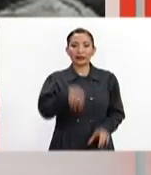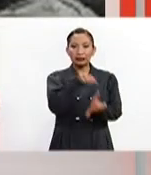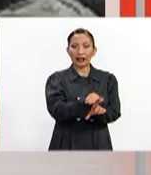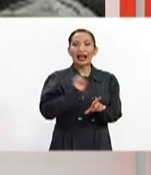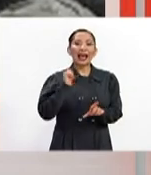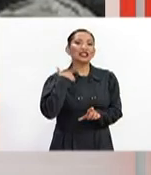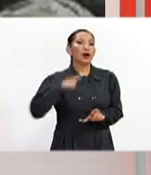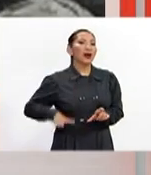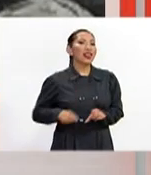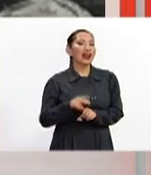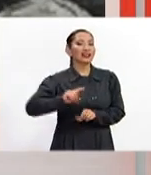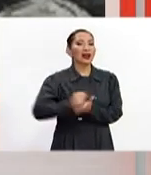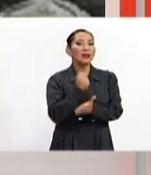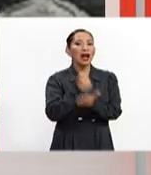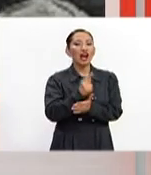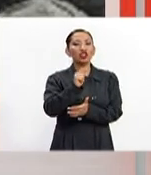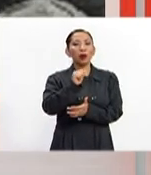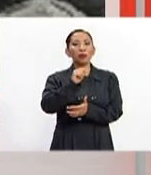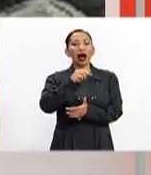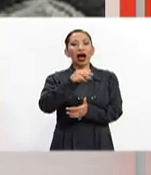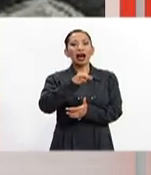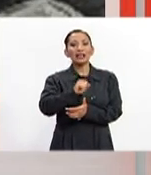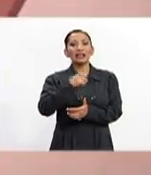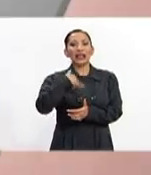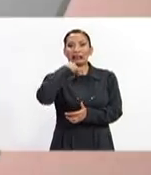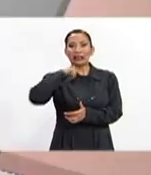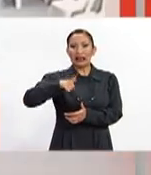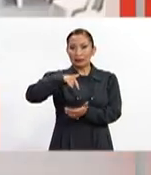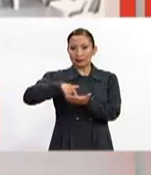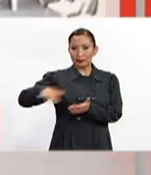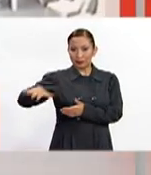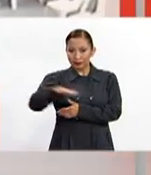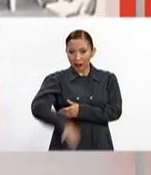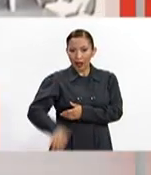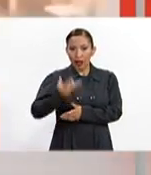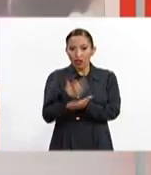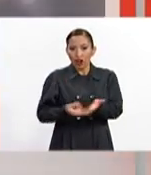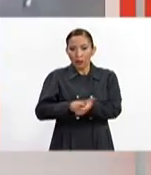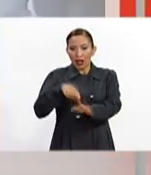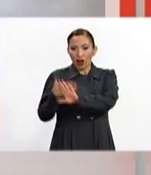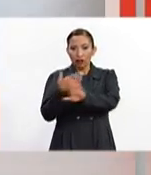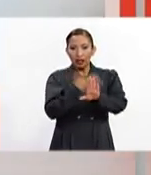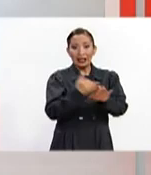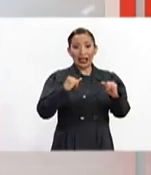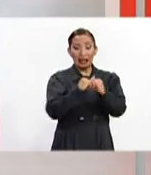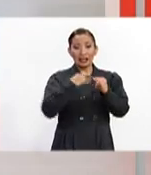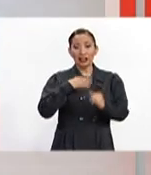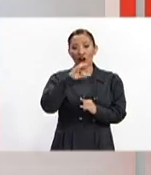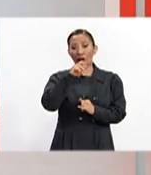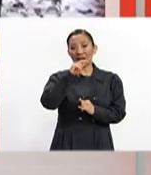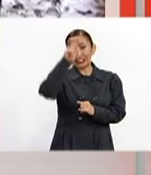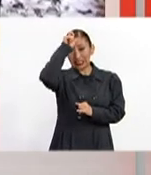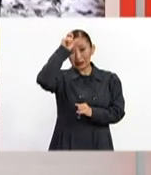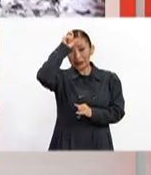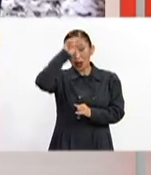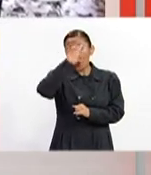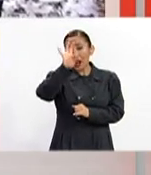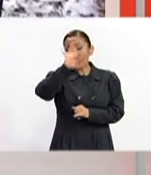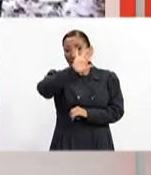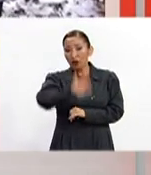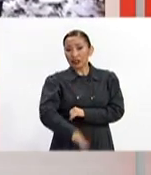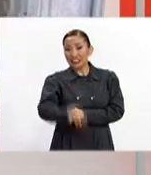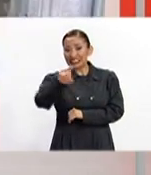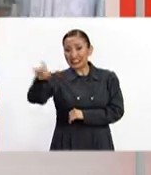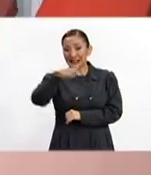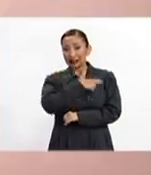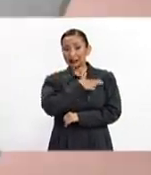Detienen al exgobernador de Tamaulipas, Tomás Yarrington, en Italia. Doble atentado terrorista en iglesias coptas de Egipto deja más de 40 muertos